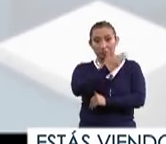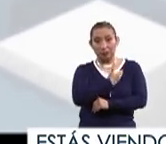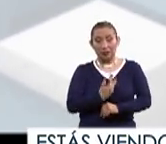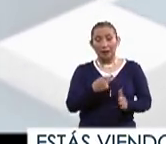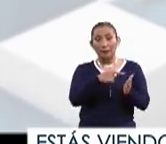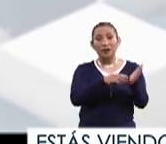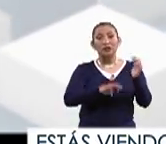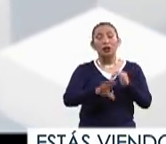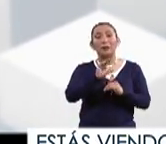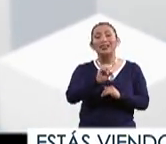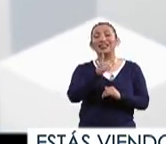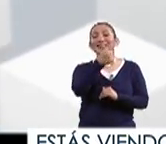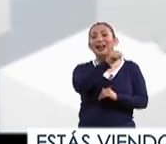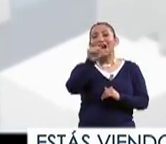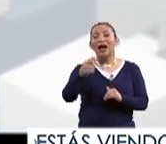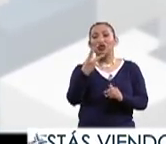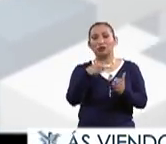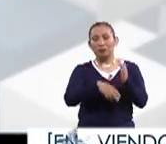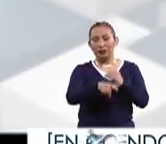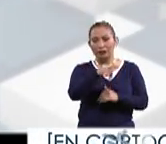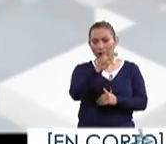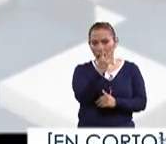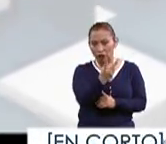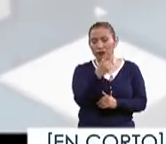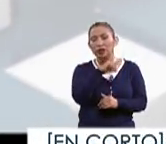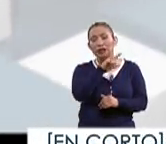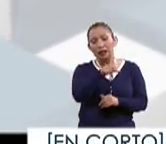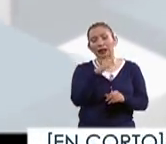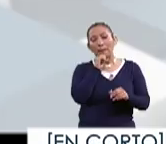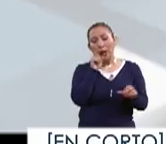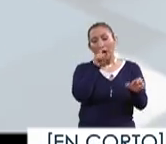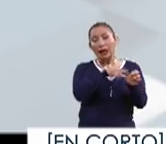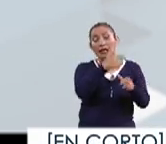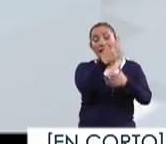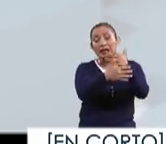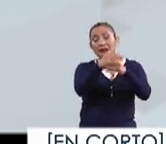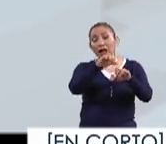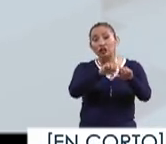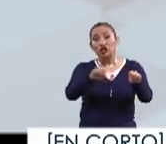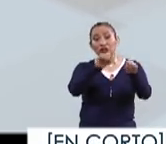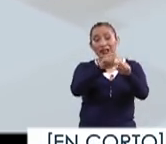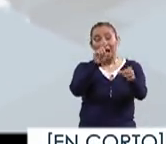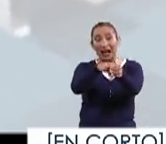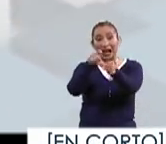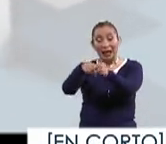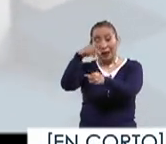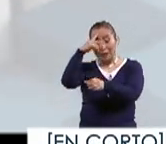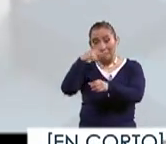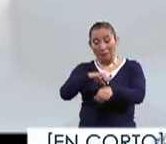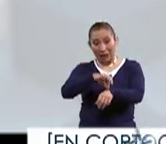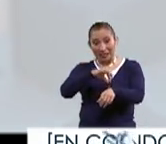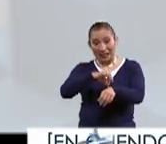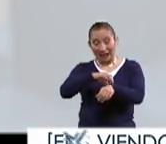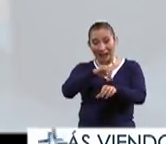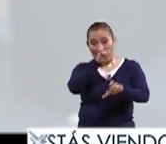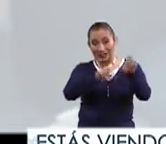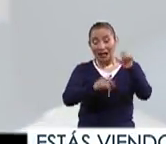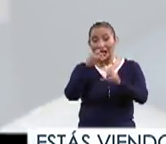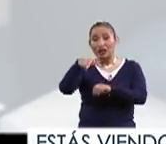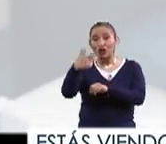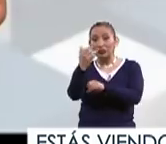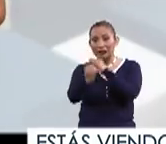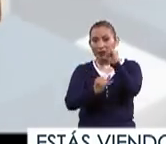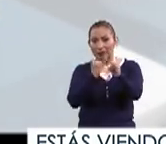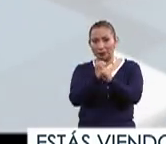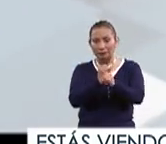de 1996 a 2002 y ha formado parte de 15 sociedades médicas nacionales y 12